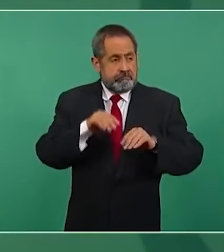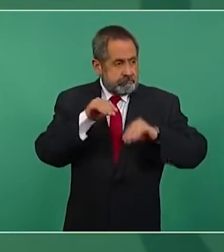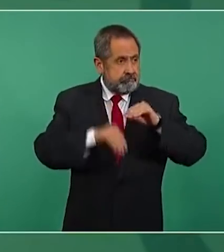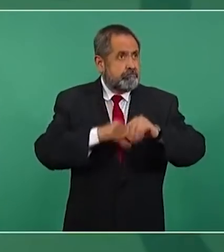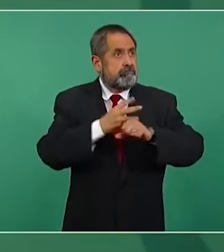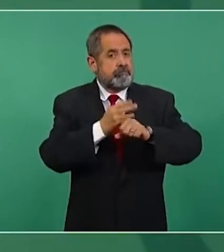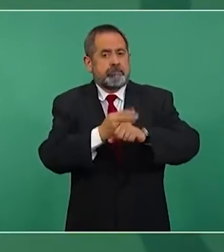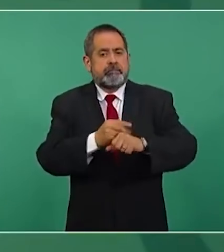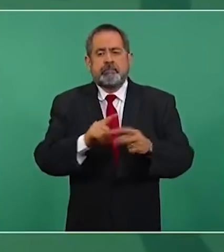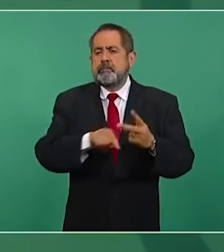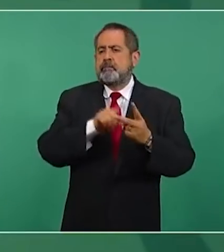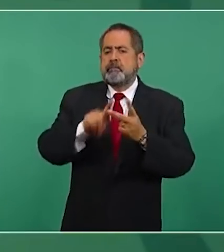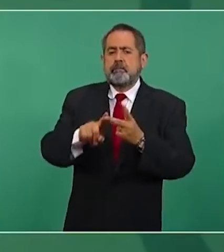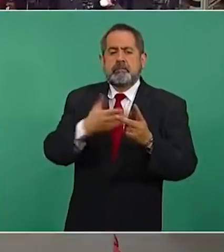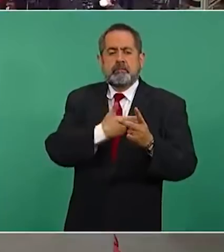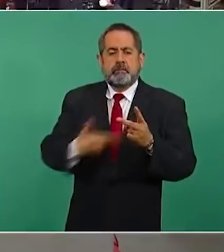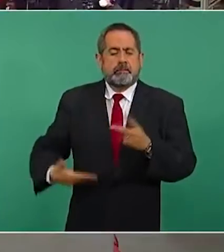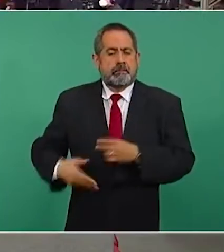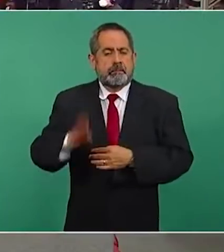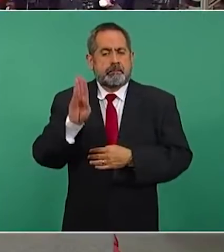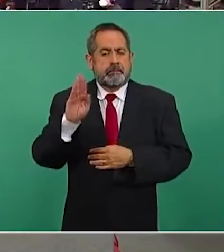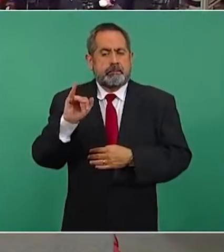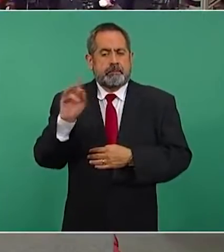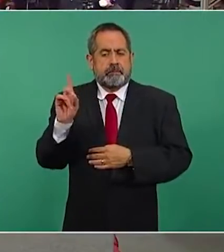con el presidente bai ling